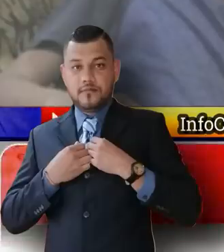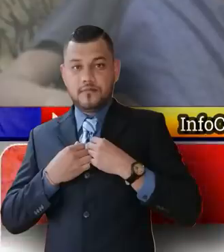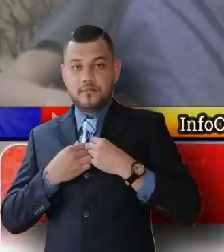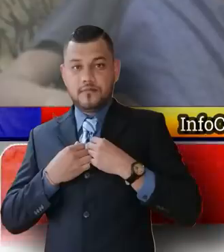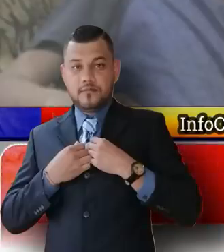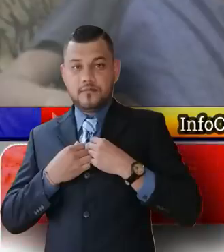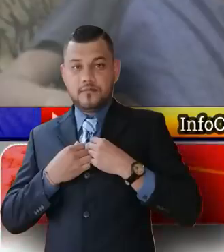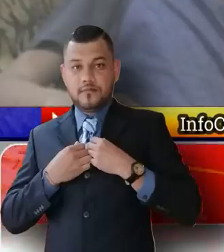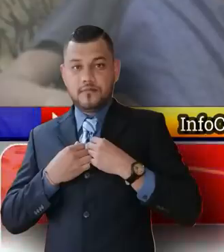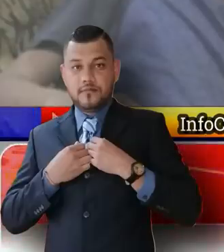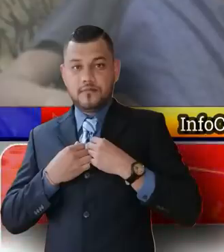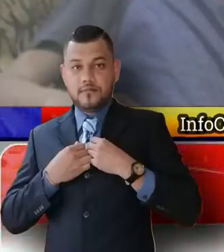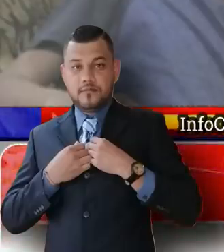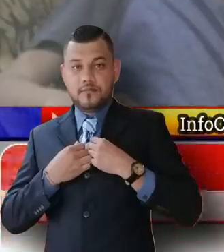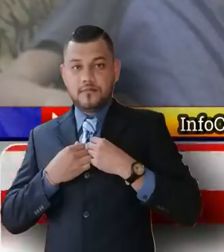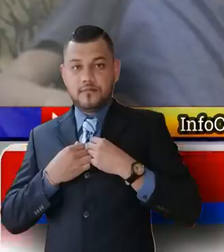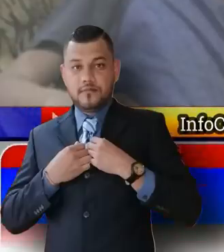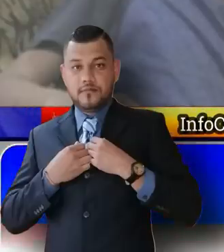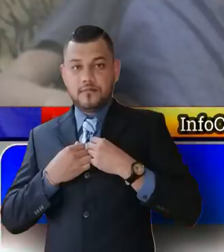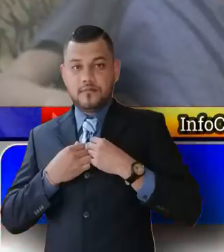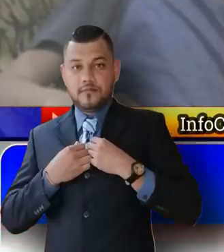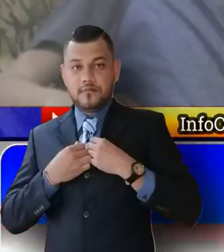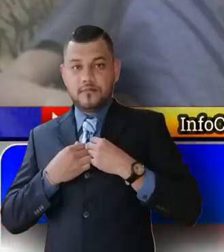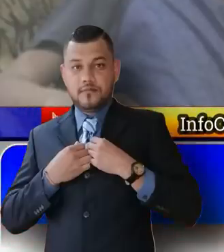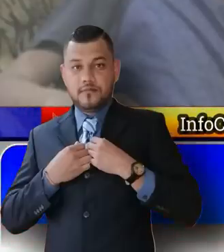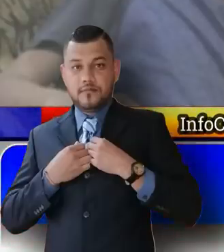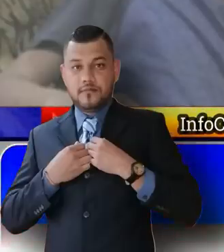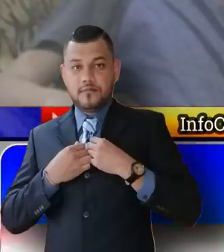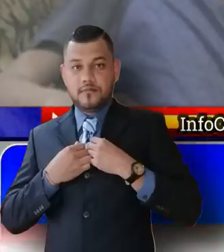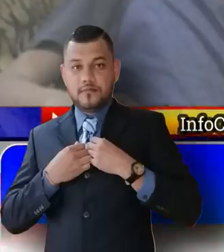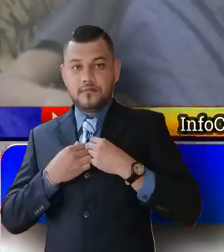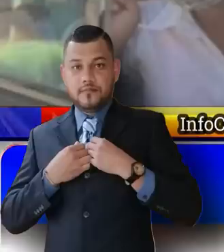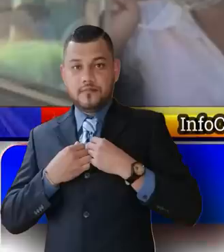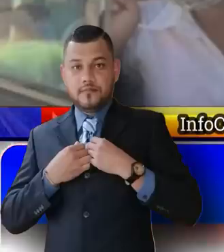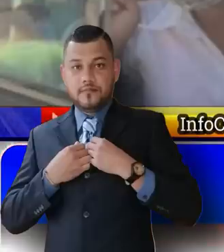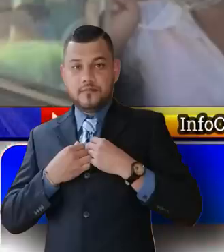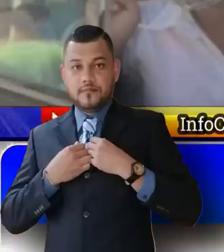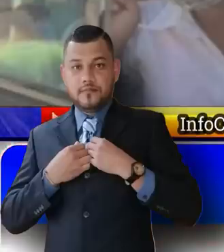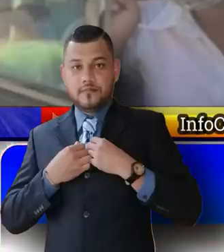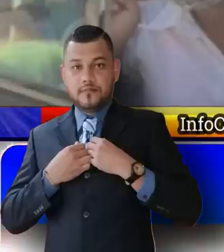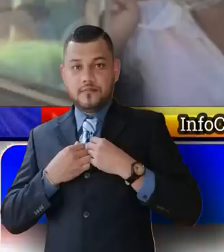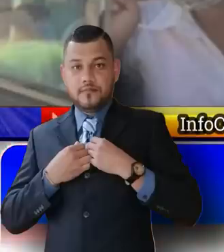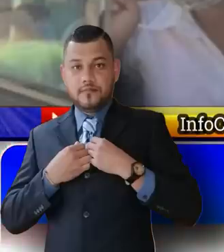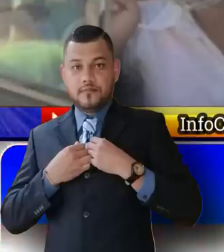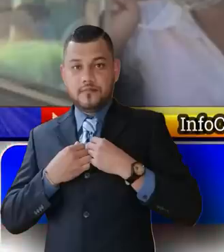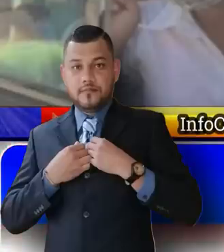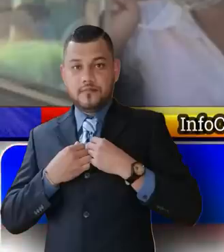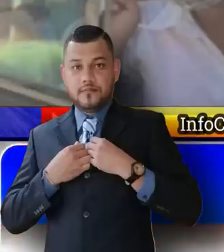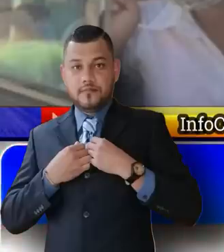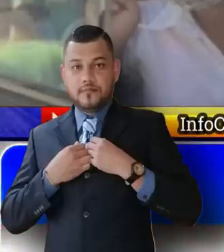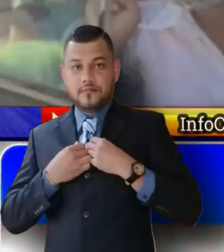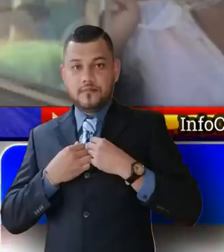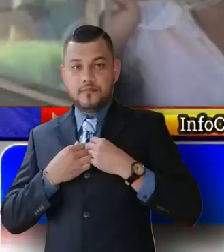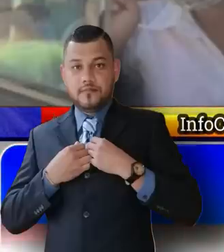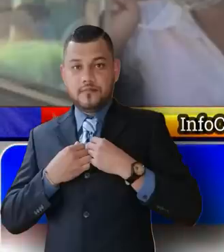clama por la libertad de su padre y su tío detenidos en las protestas en Cuba. Régimen pretende tapar falta de ambulancias